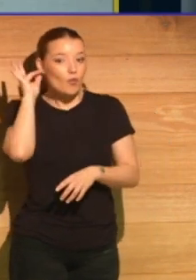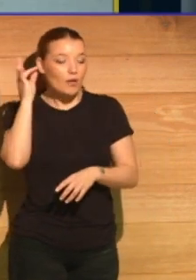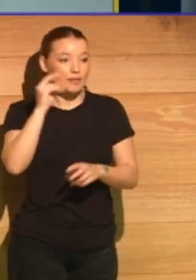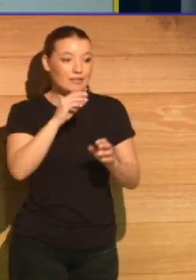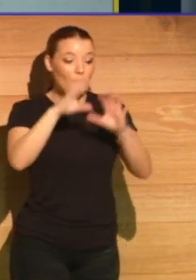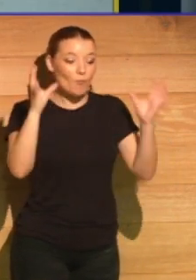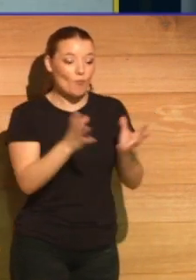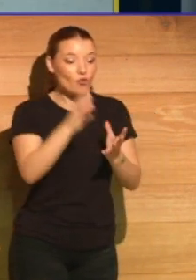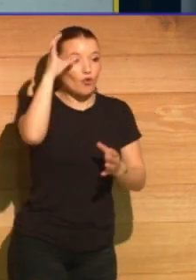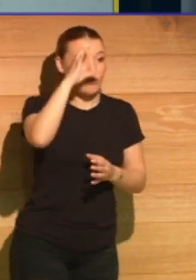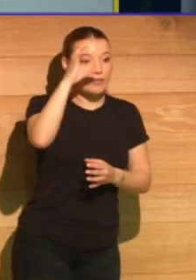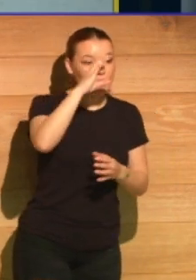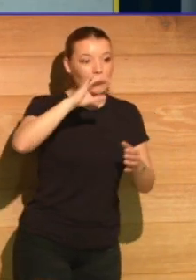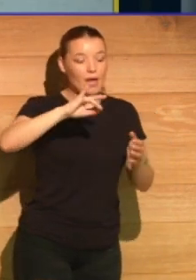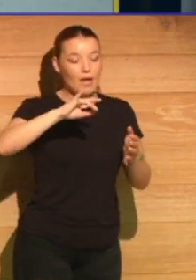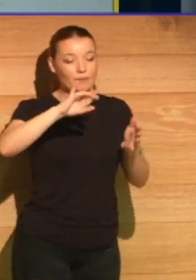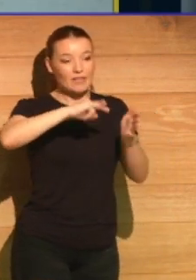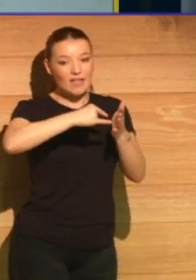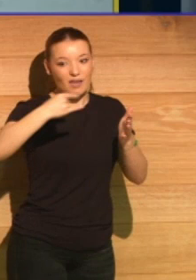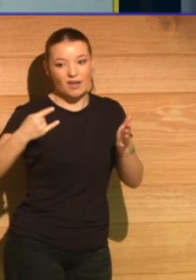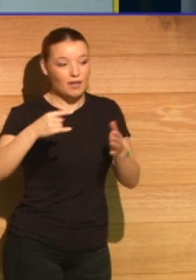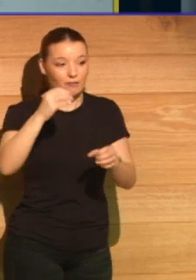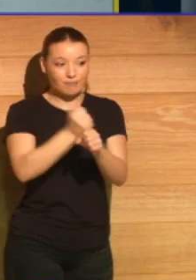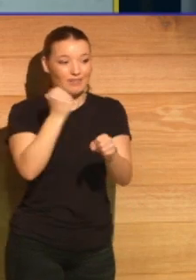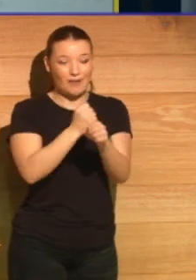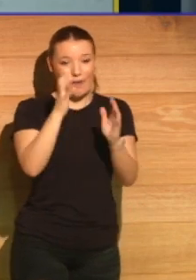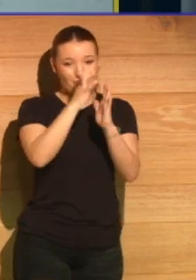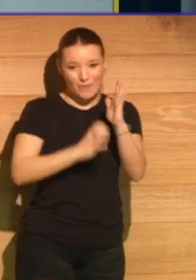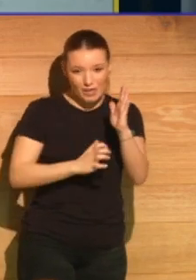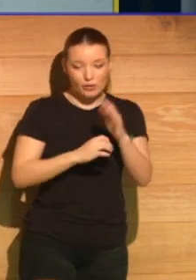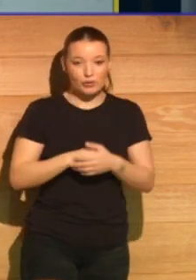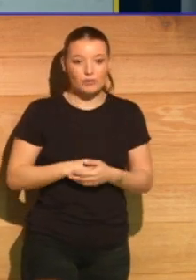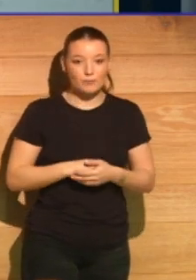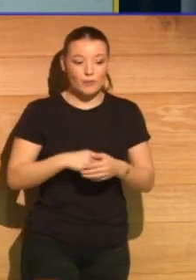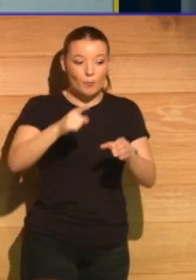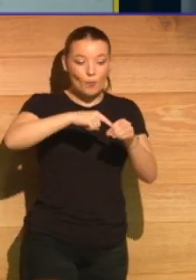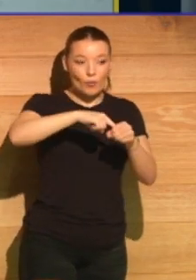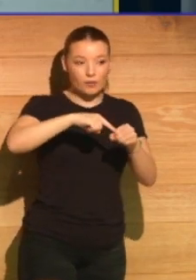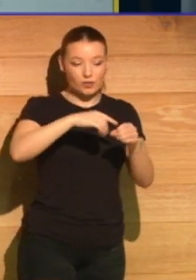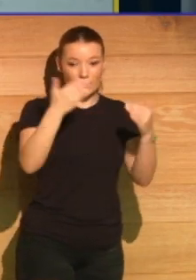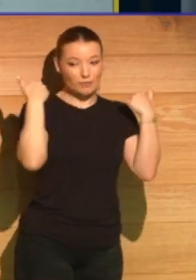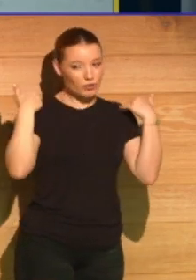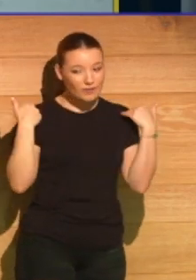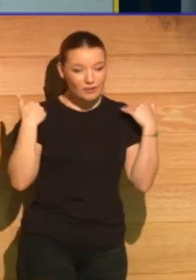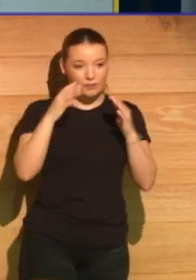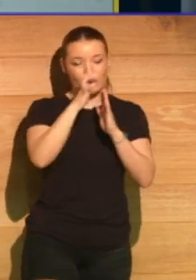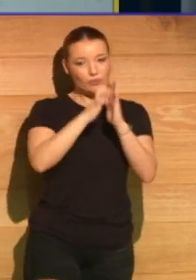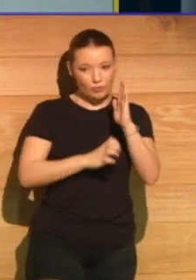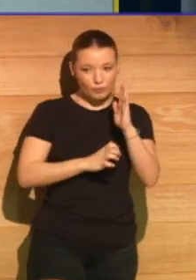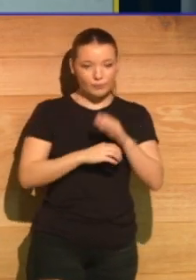en ingeniería y ocupando puestos de responsabilidad, y que también hay